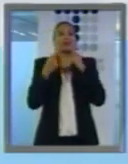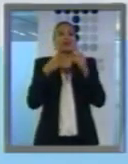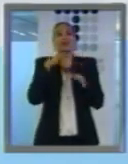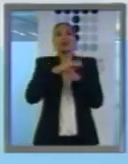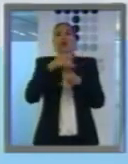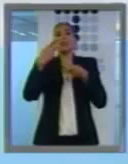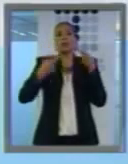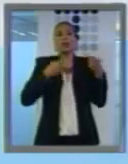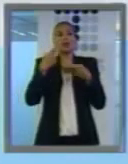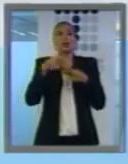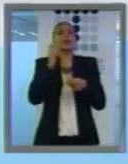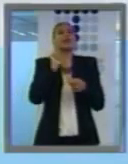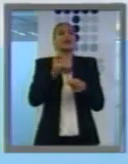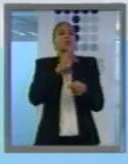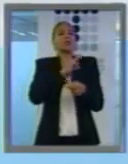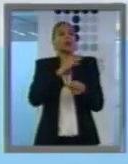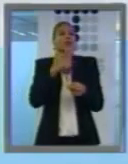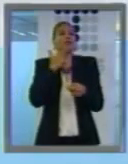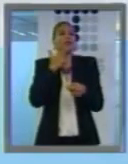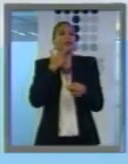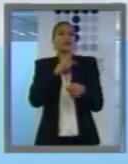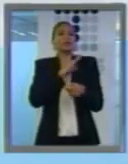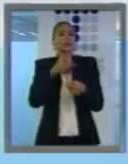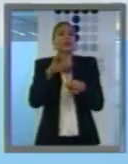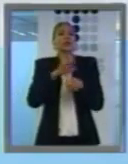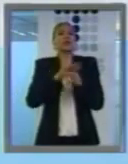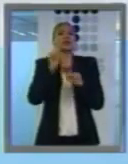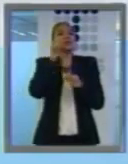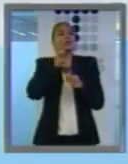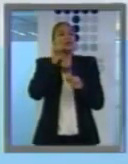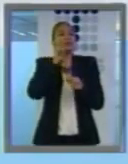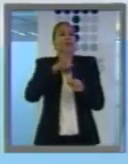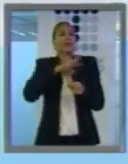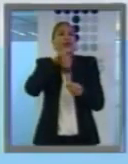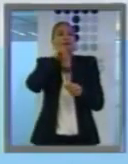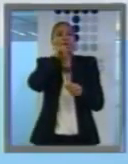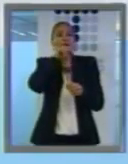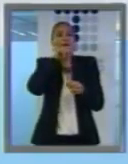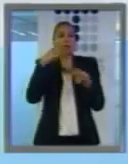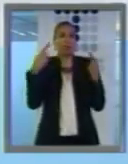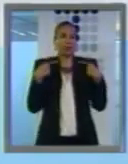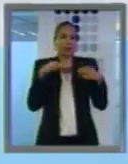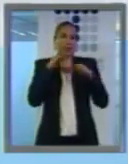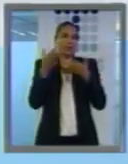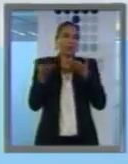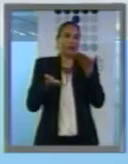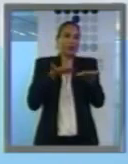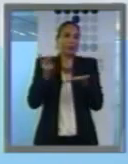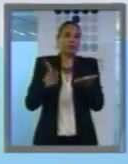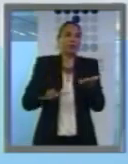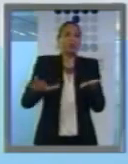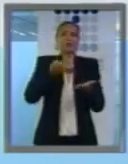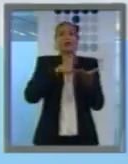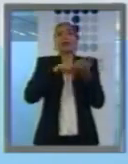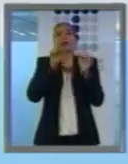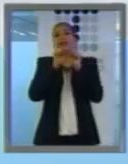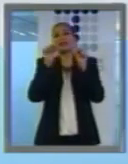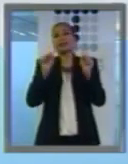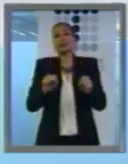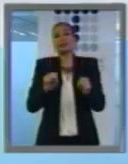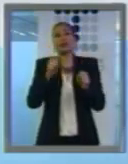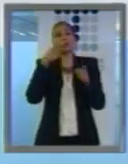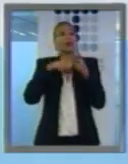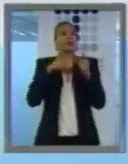si qué tan conveniente es realmente brindar lo que siempre es una preocupación de los servidores públicos en estos sistemas de